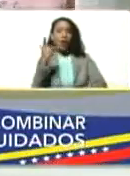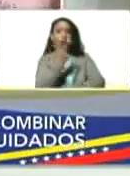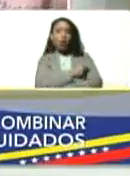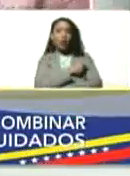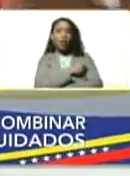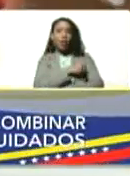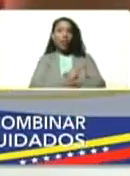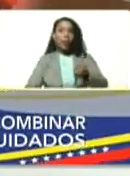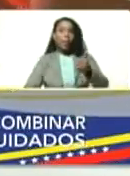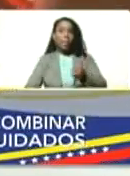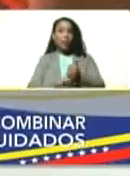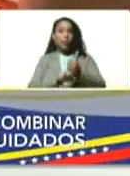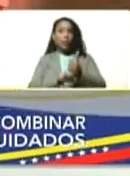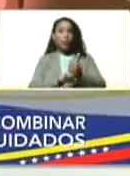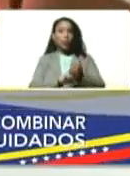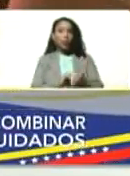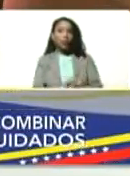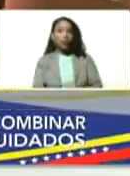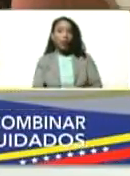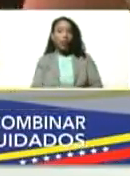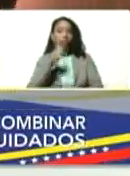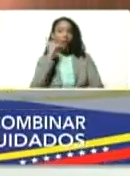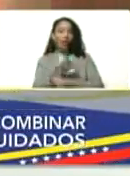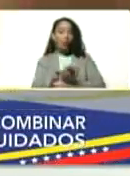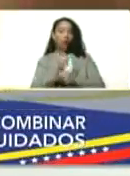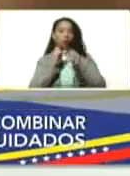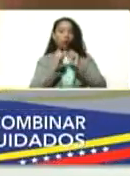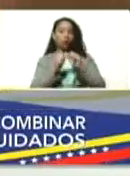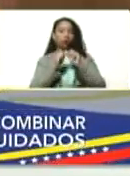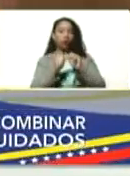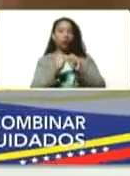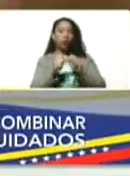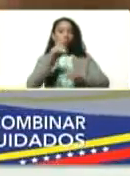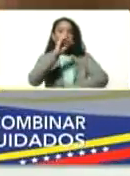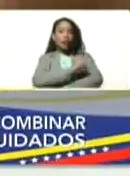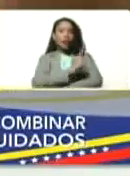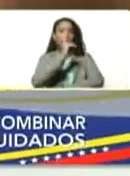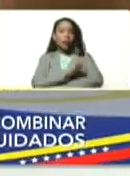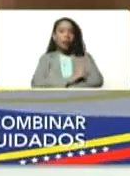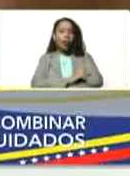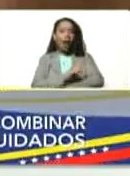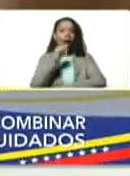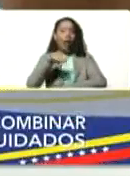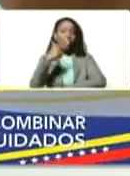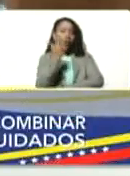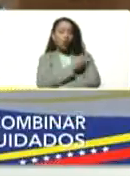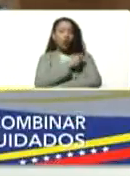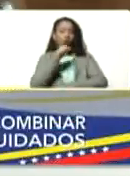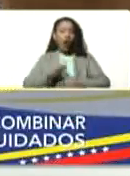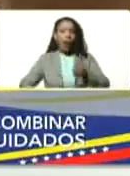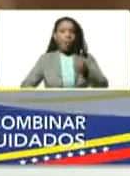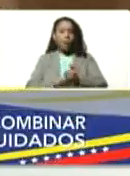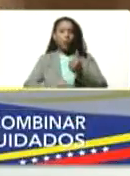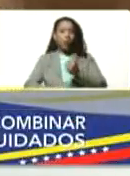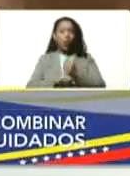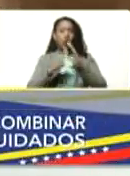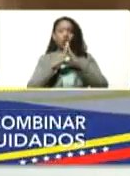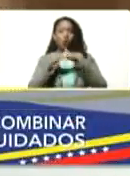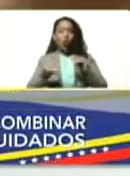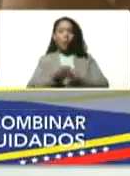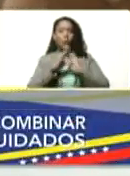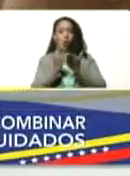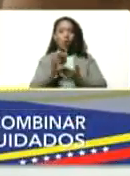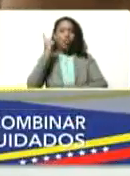de refuerzo y debemos mantener la disciplina en la vacunación de refuerzo. Todo el